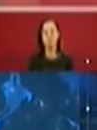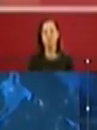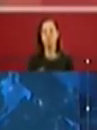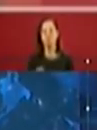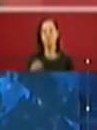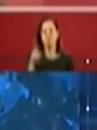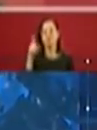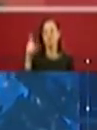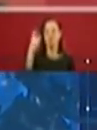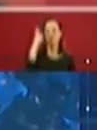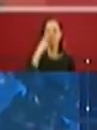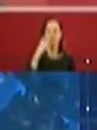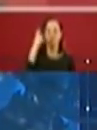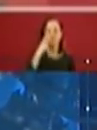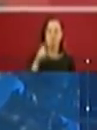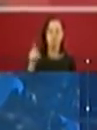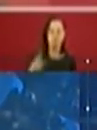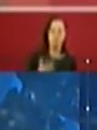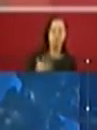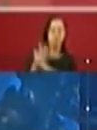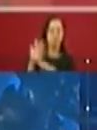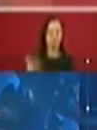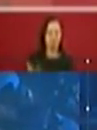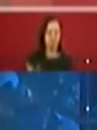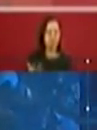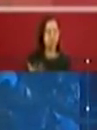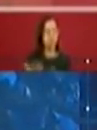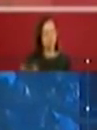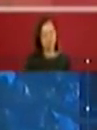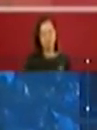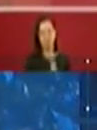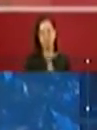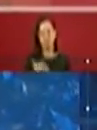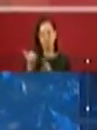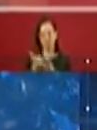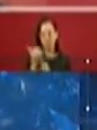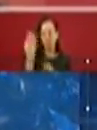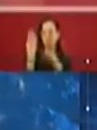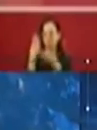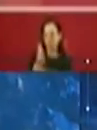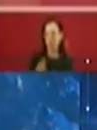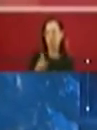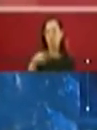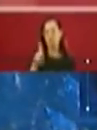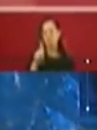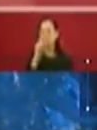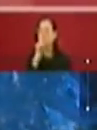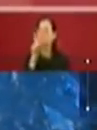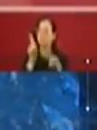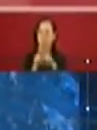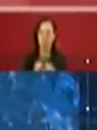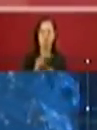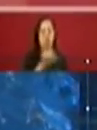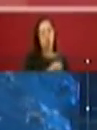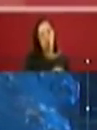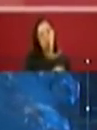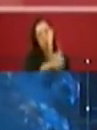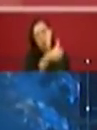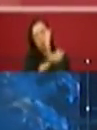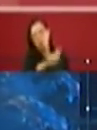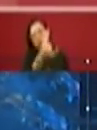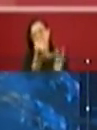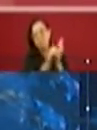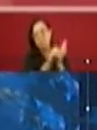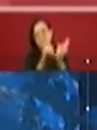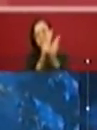mucho más difícil que se haga una prueba de coronavirus en ese entorno. Van 472 días de gobierno y hoy fue la conferencia 324